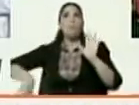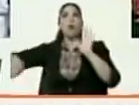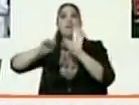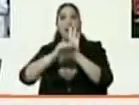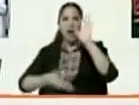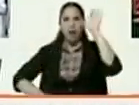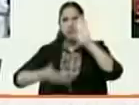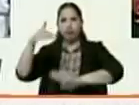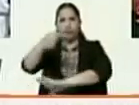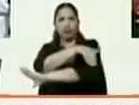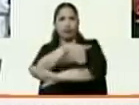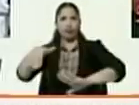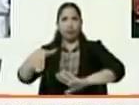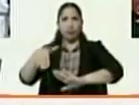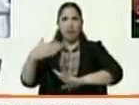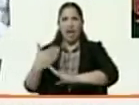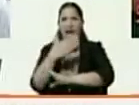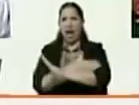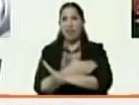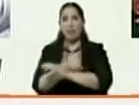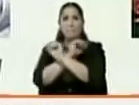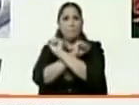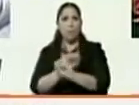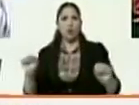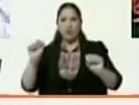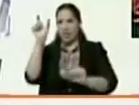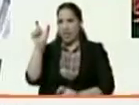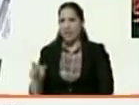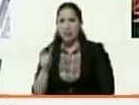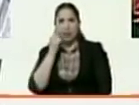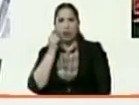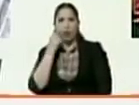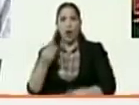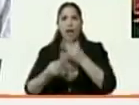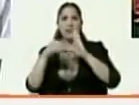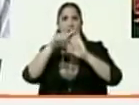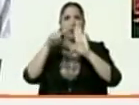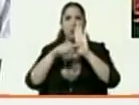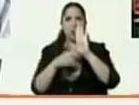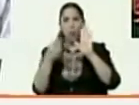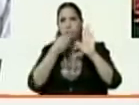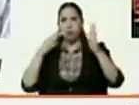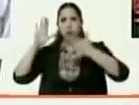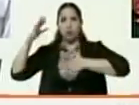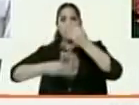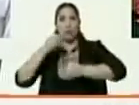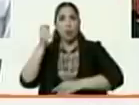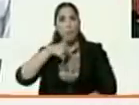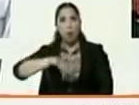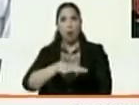a la calle ante la imposibilidad de ese señor cumplir las promesas que le hizo al pueblo.